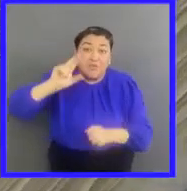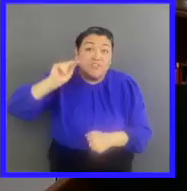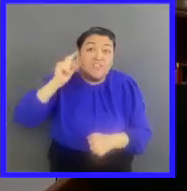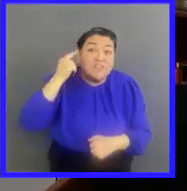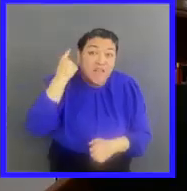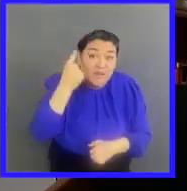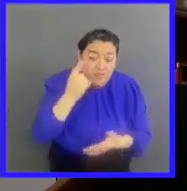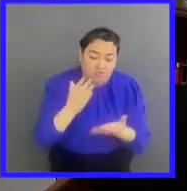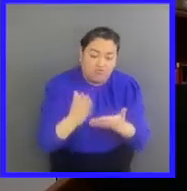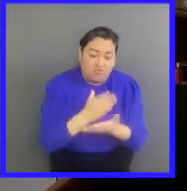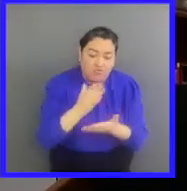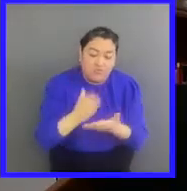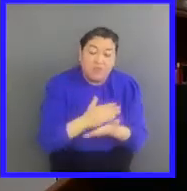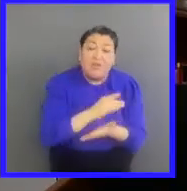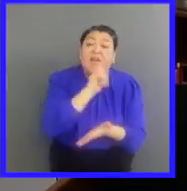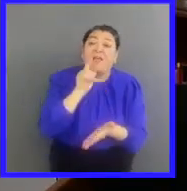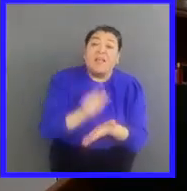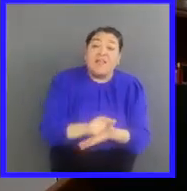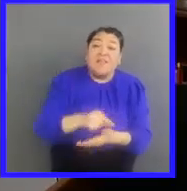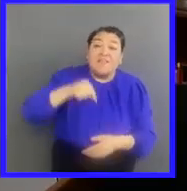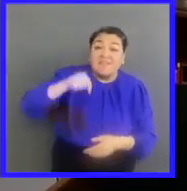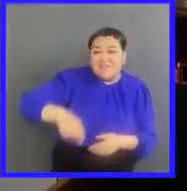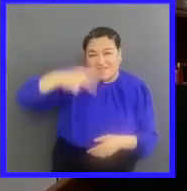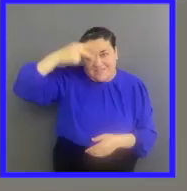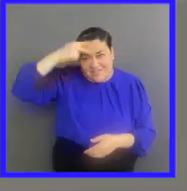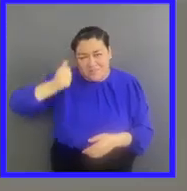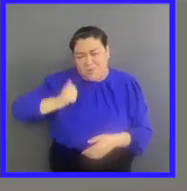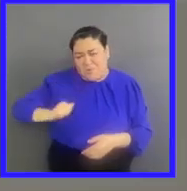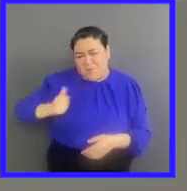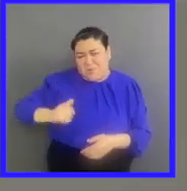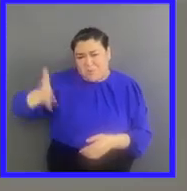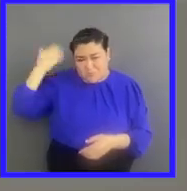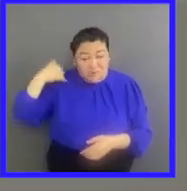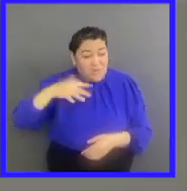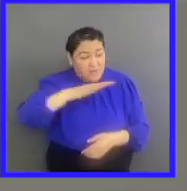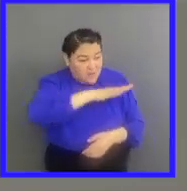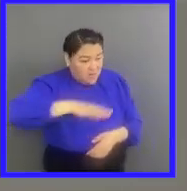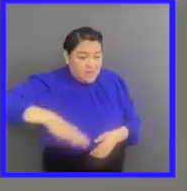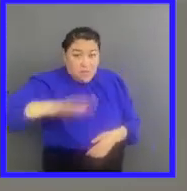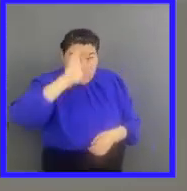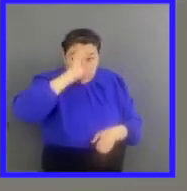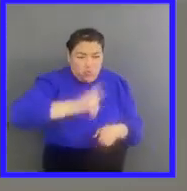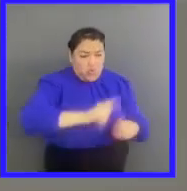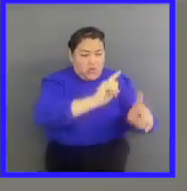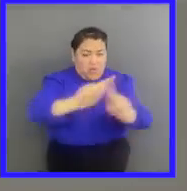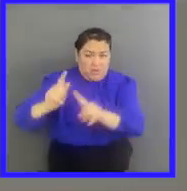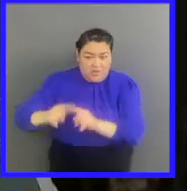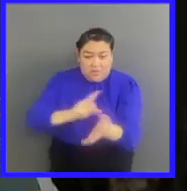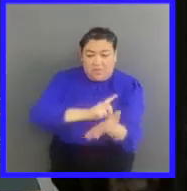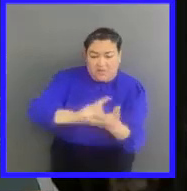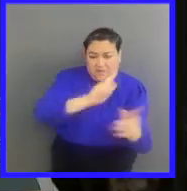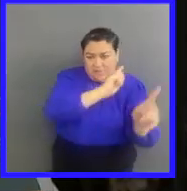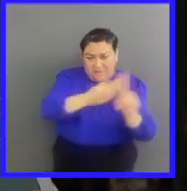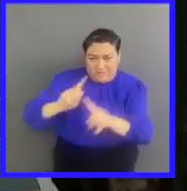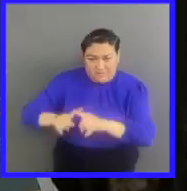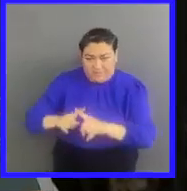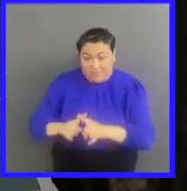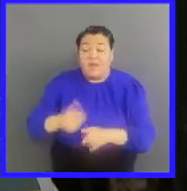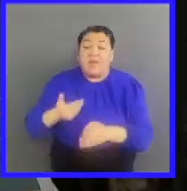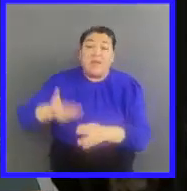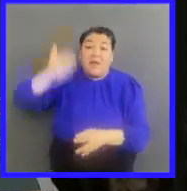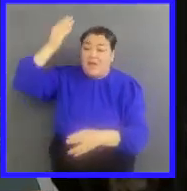de Indias. La exposición Múltiples Culturas, Múltiples Derechos, un recorrido por el pluralismo jurídico,